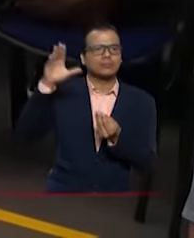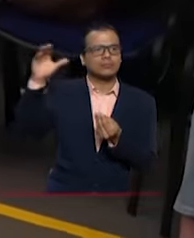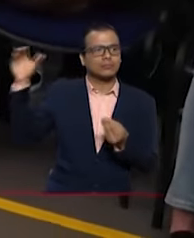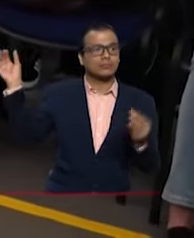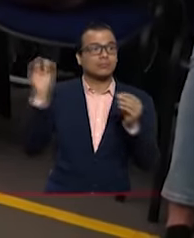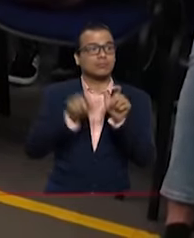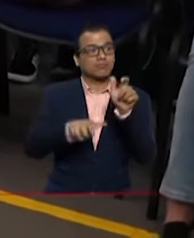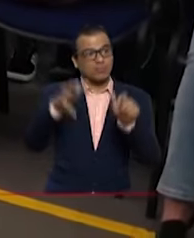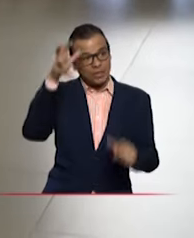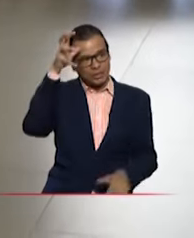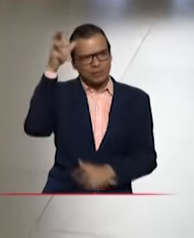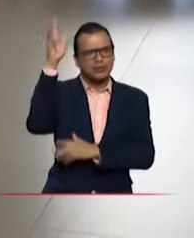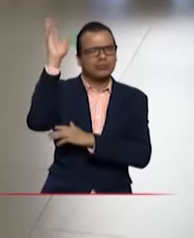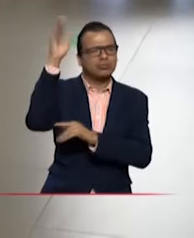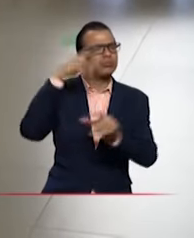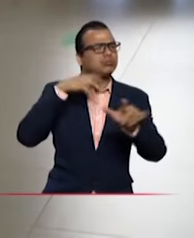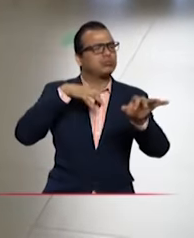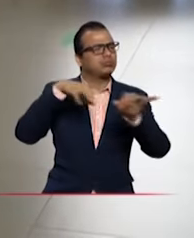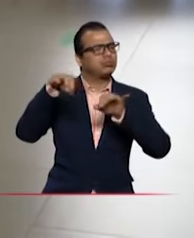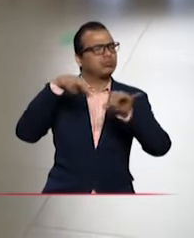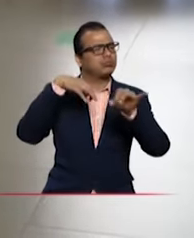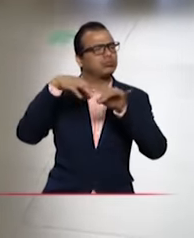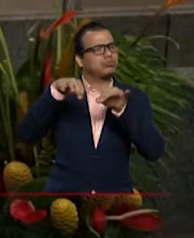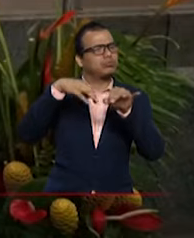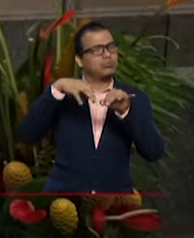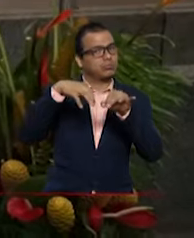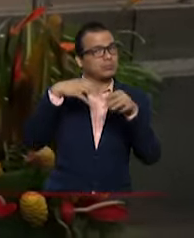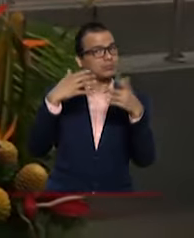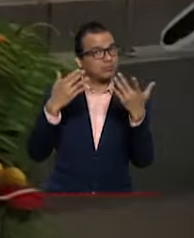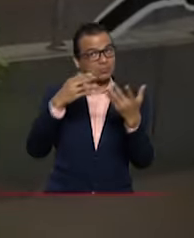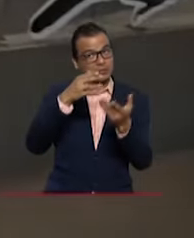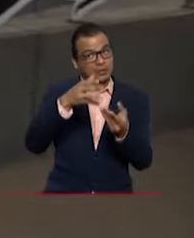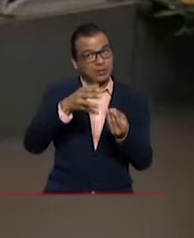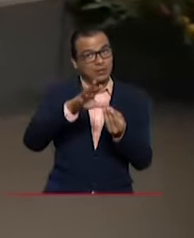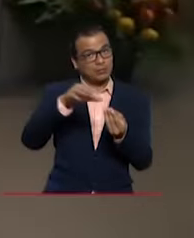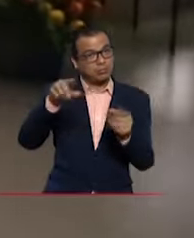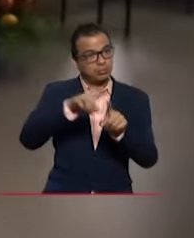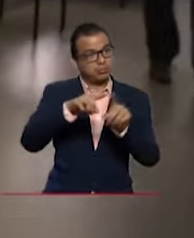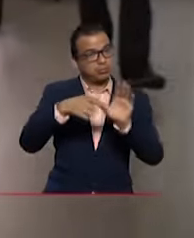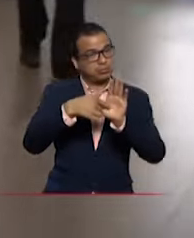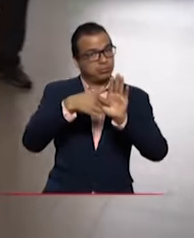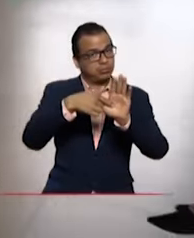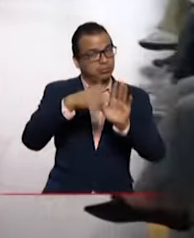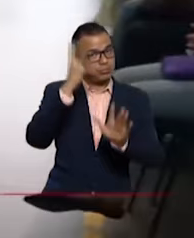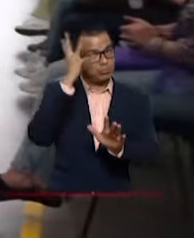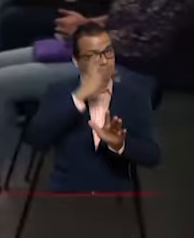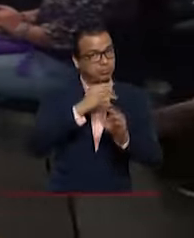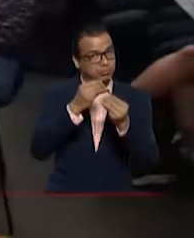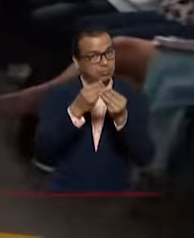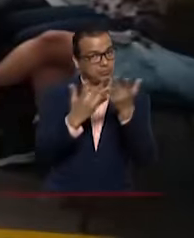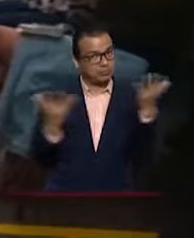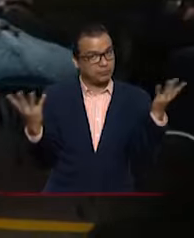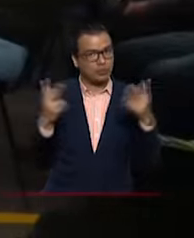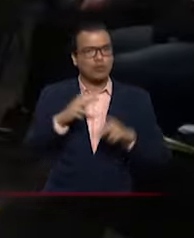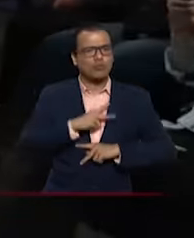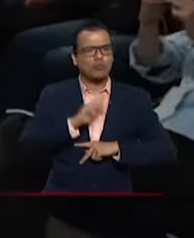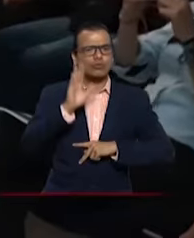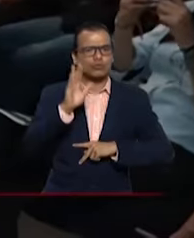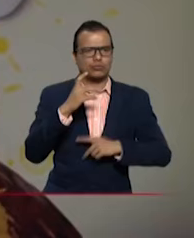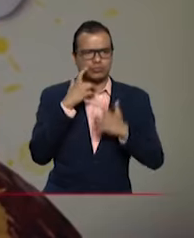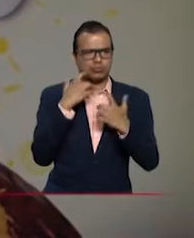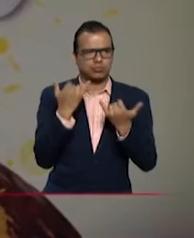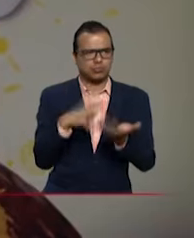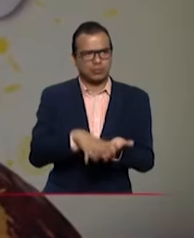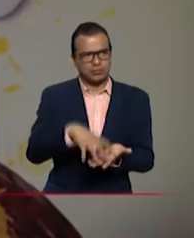de reconocidos ornitólogos, ofreciendo una experiencia inolvidable que realmente celebró las maravillas de las aves. Esta primera feria nos queda en